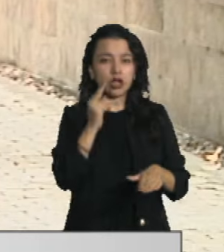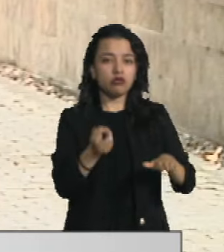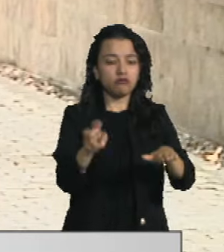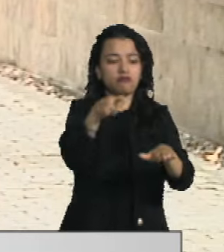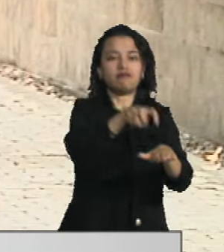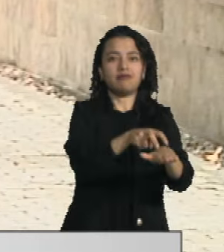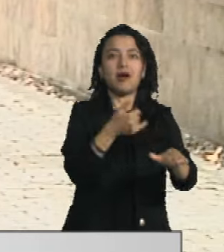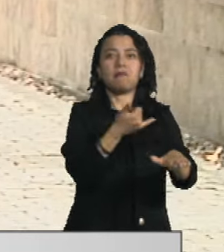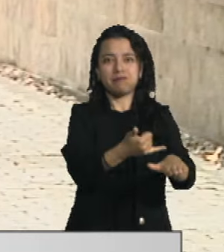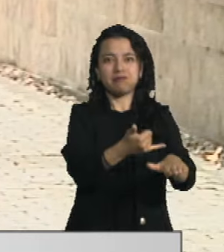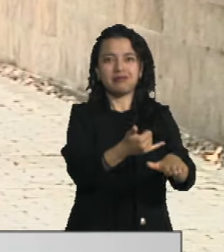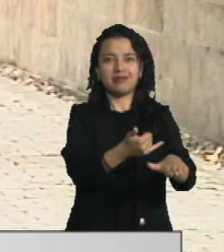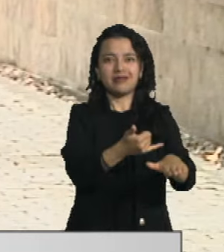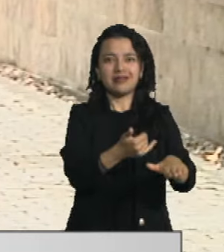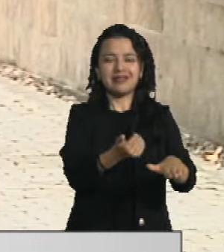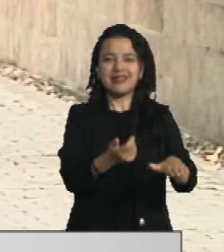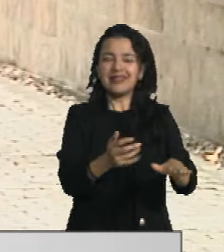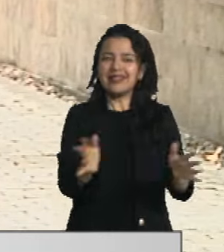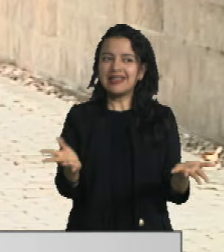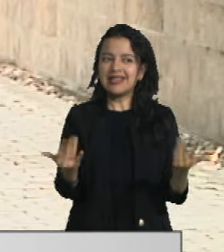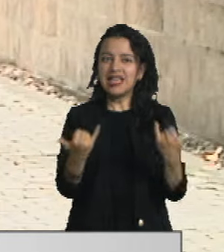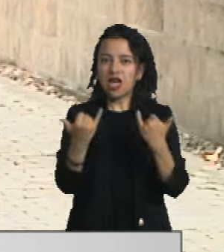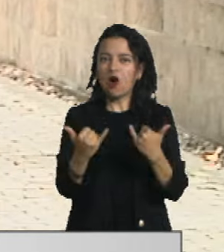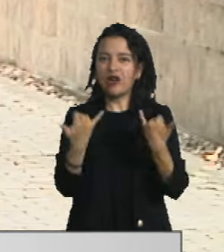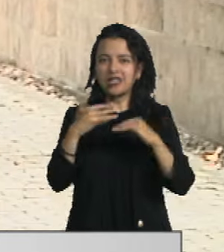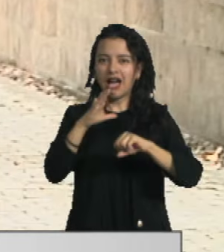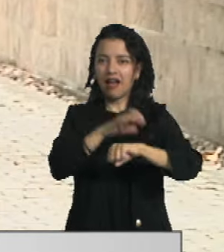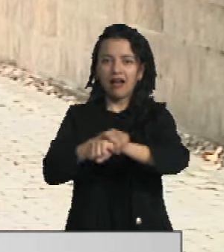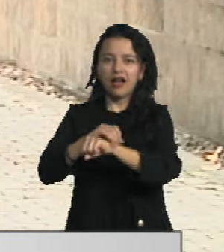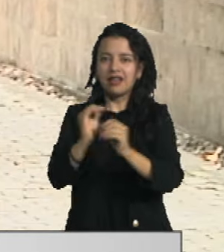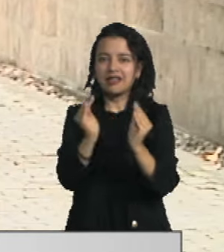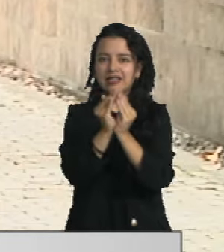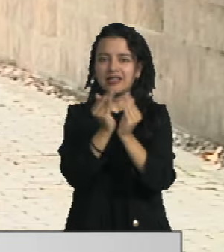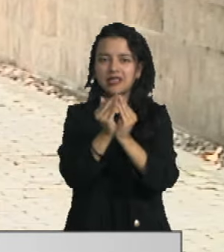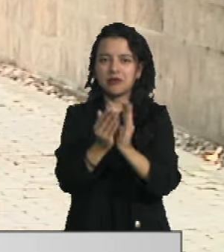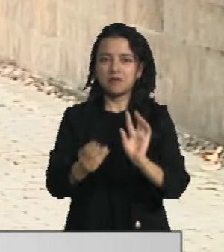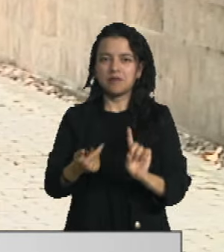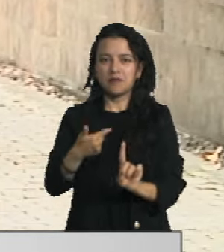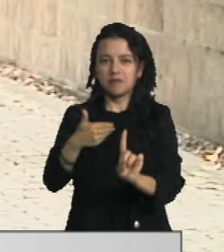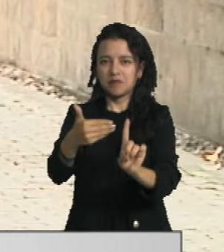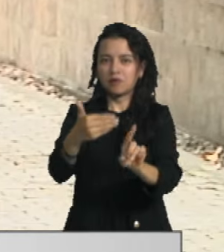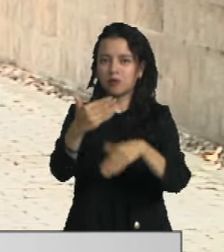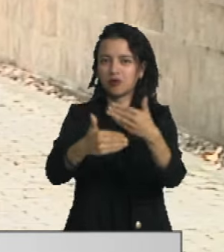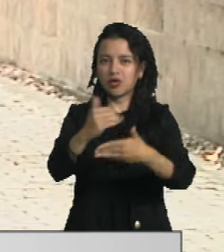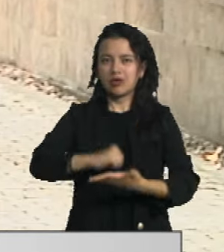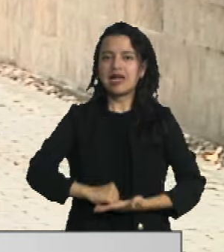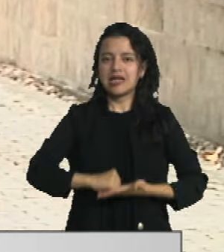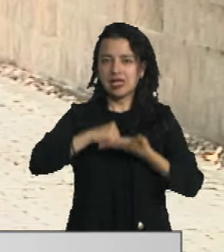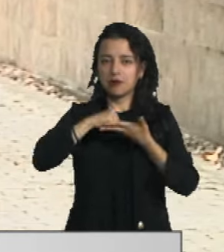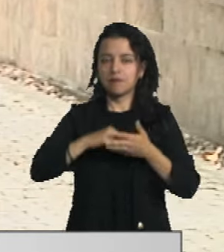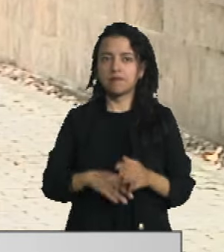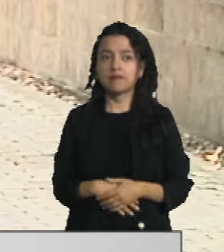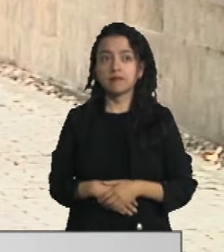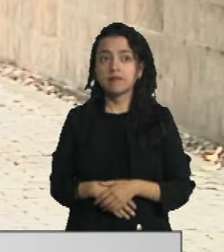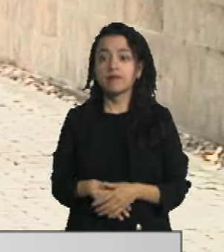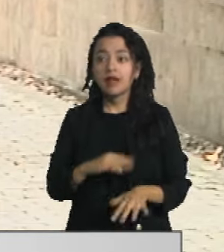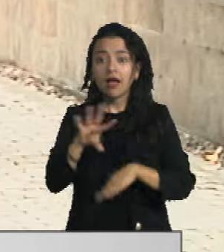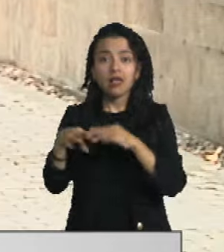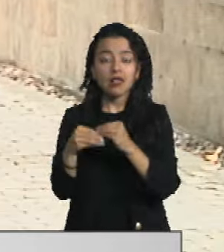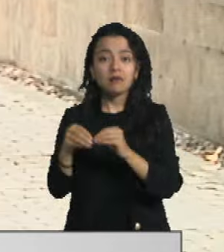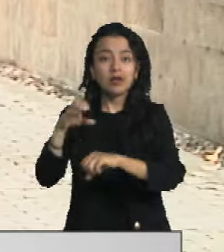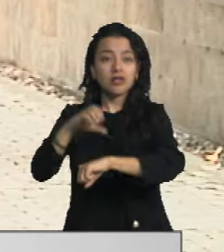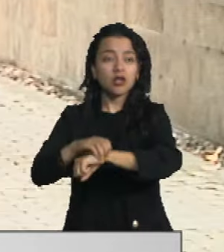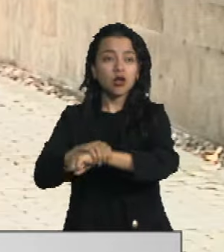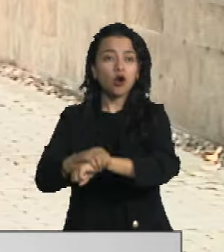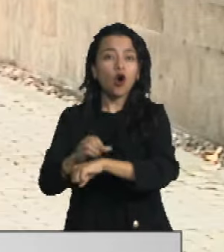se encuentra en poder del ICBF. Además, se legalizó la captura de alias Oliver y alias alias María, y quedaron en libertad